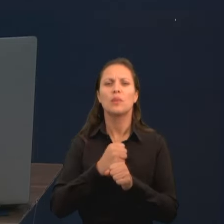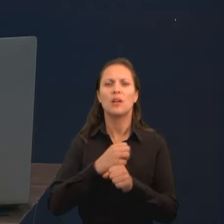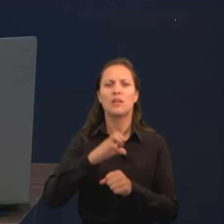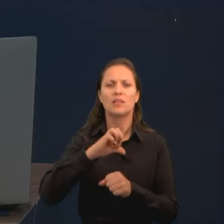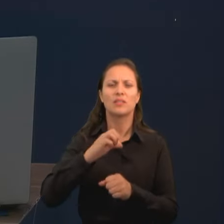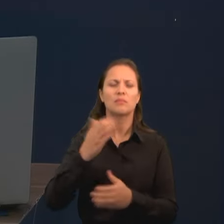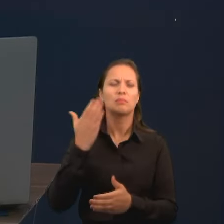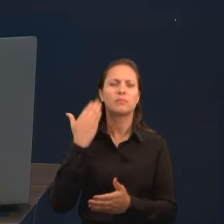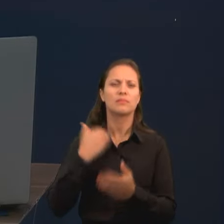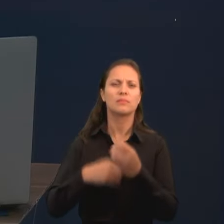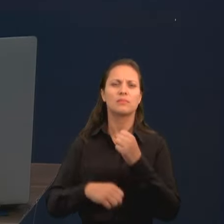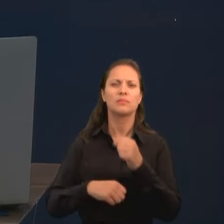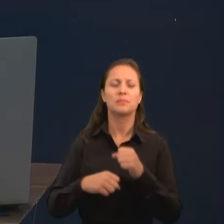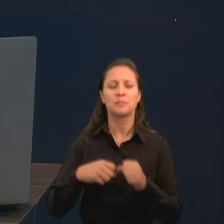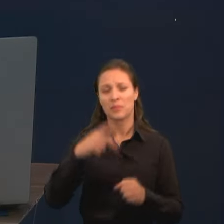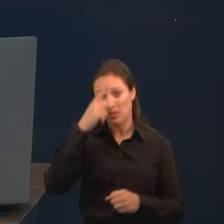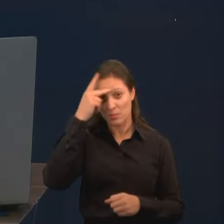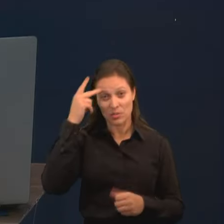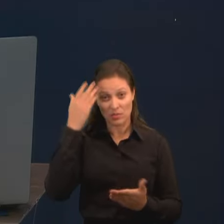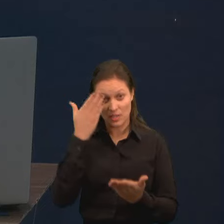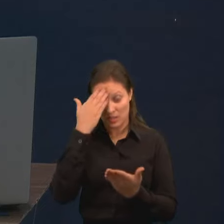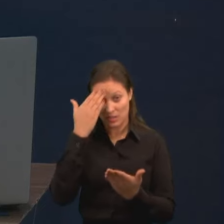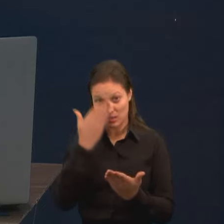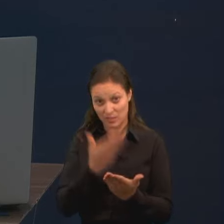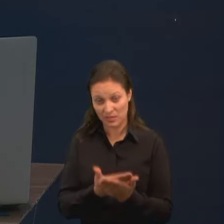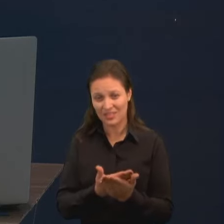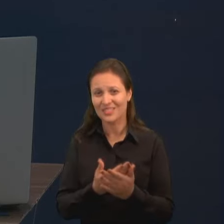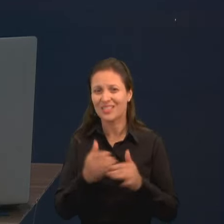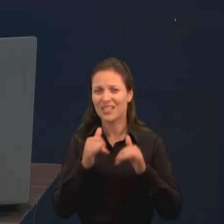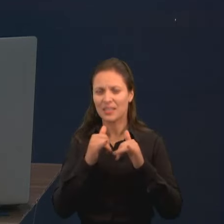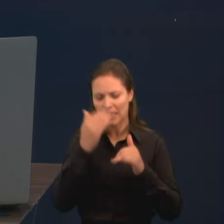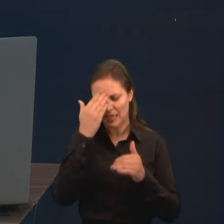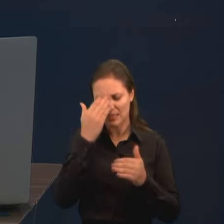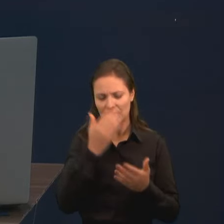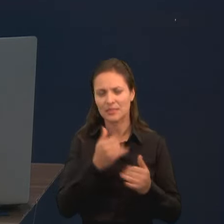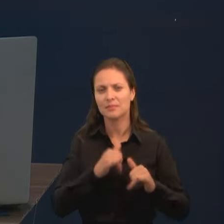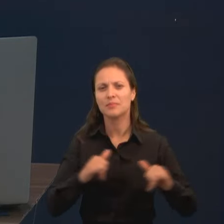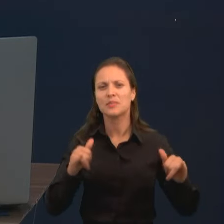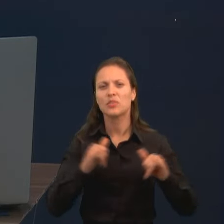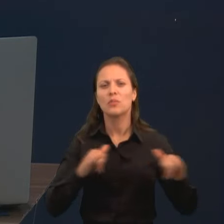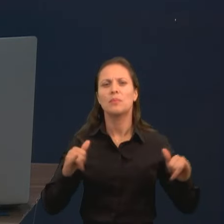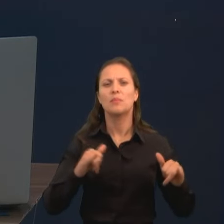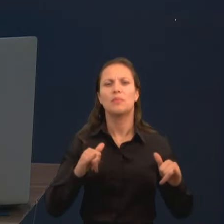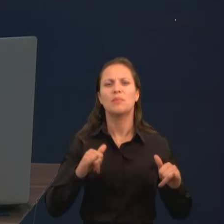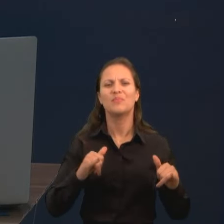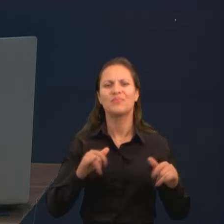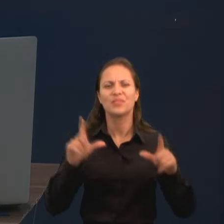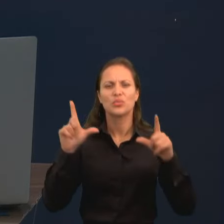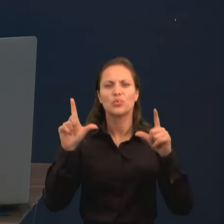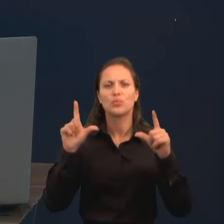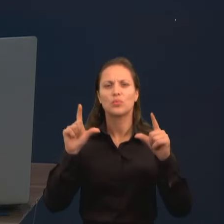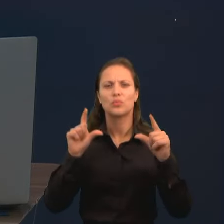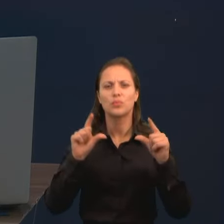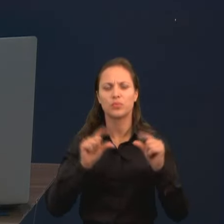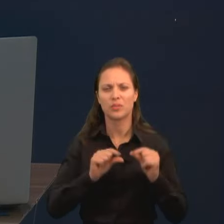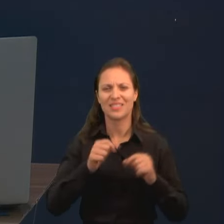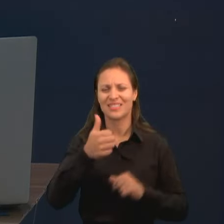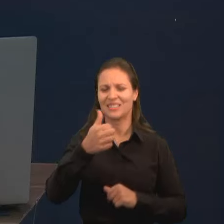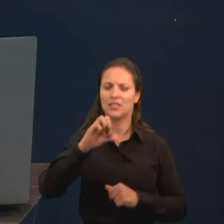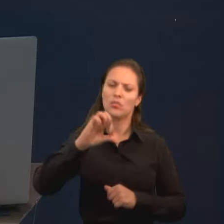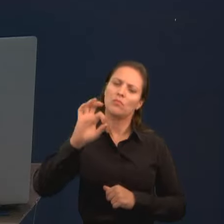últimos 9 años el volumen de personas que creen en la prensa tradicional disminuyó